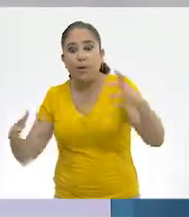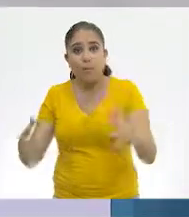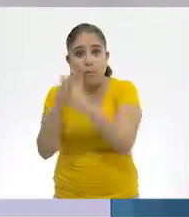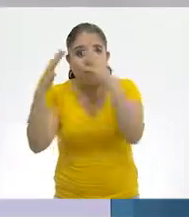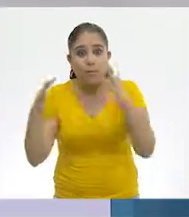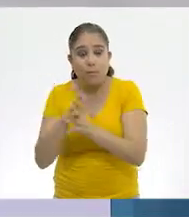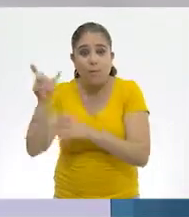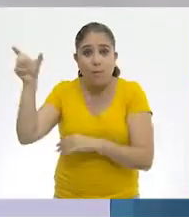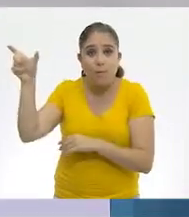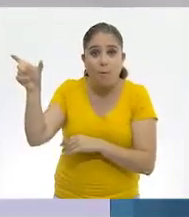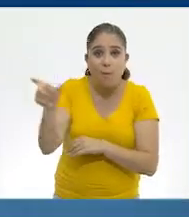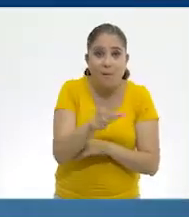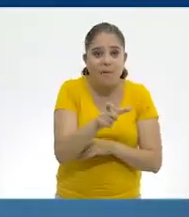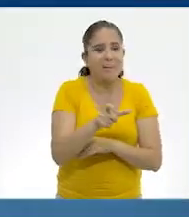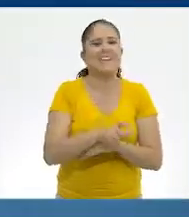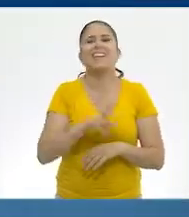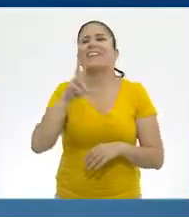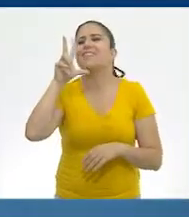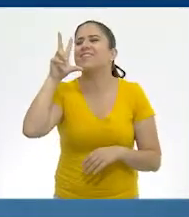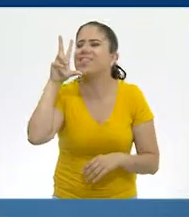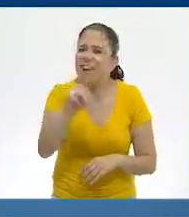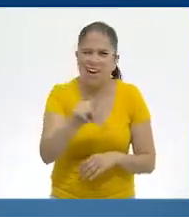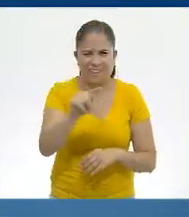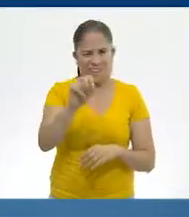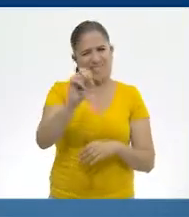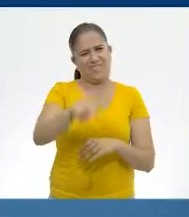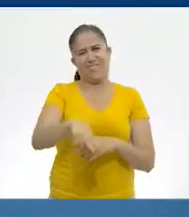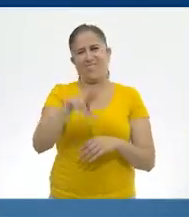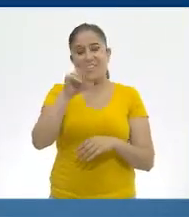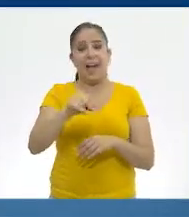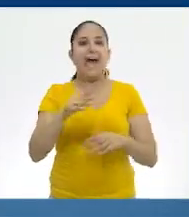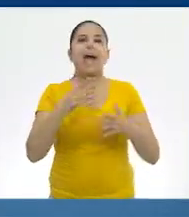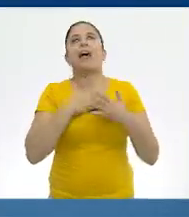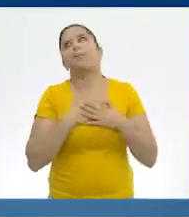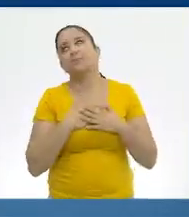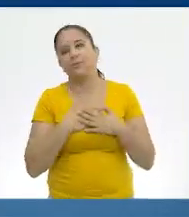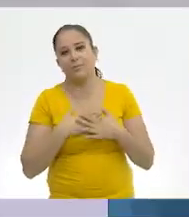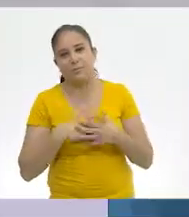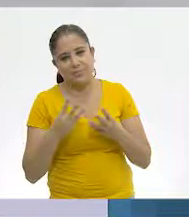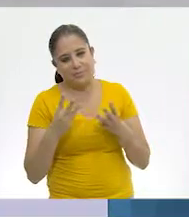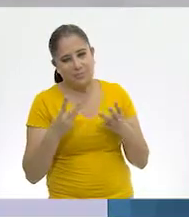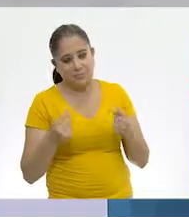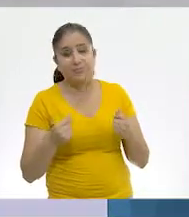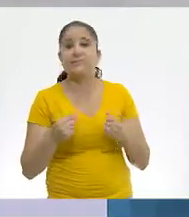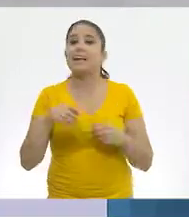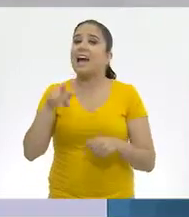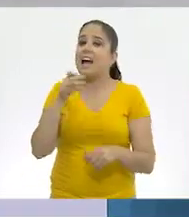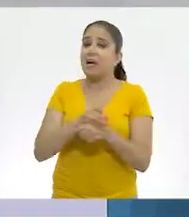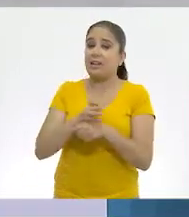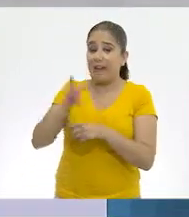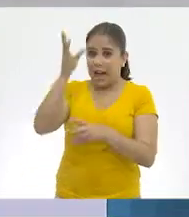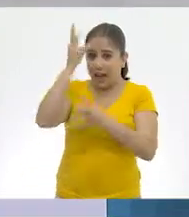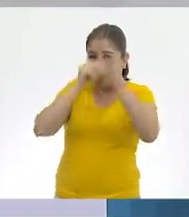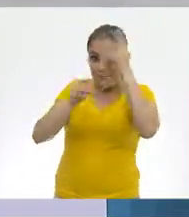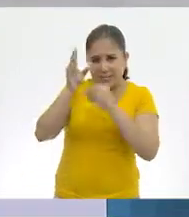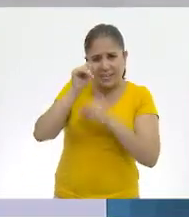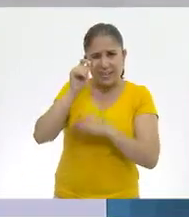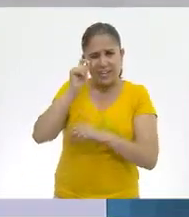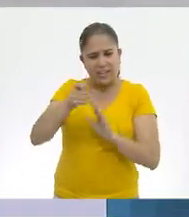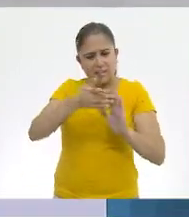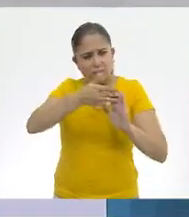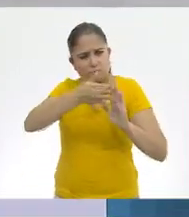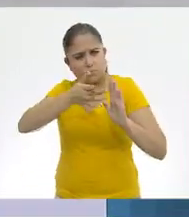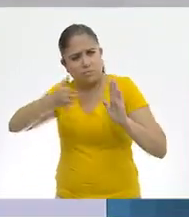supuesto que no, Ton. ¡Ay, qué alivio! ¿Y entonces? Pues vamos a aprender los rasgos generales de un periodo al que